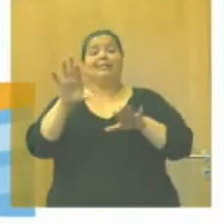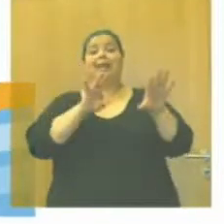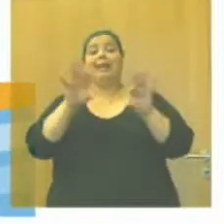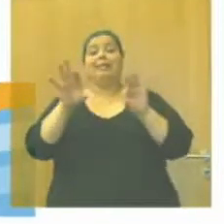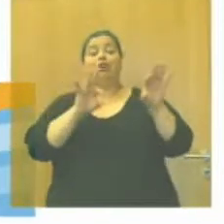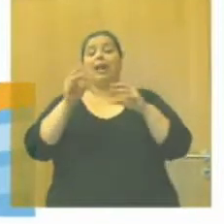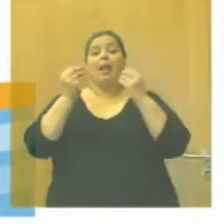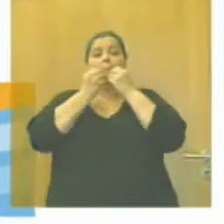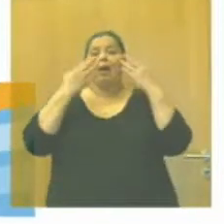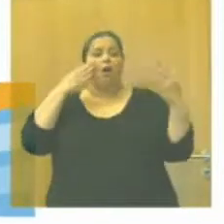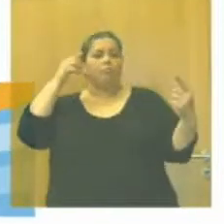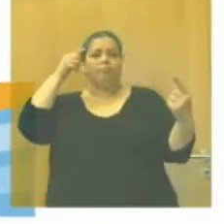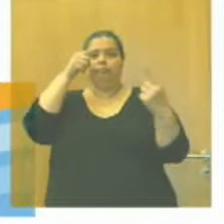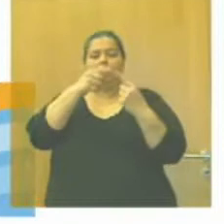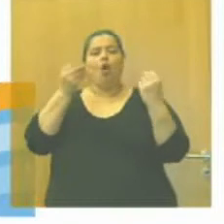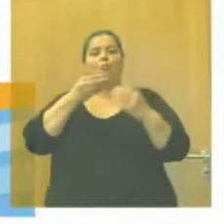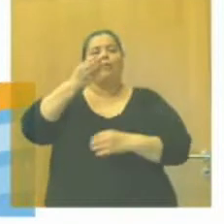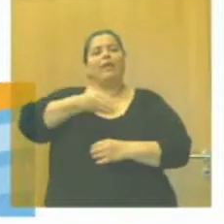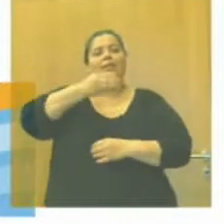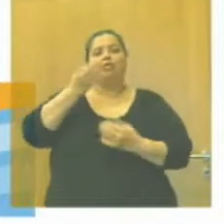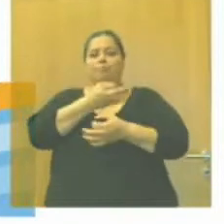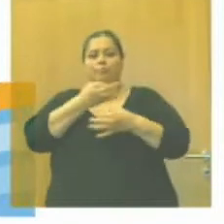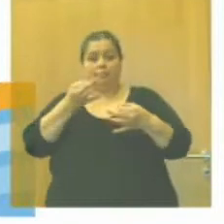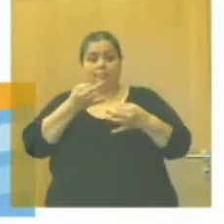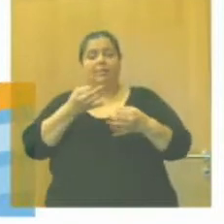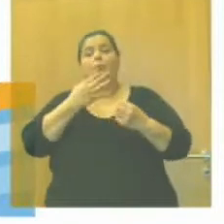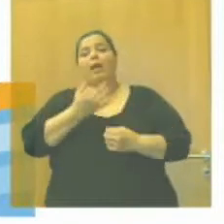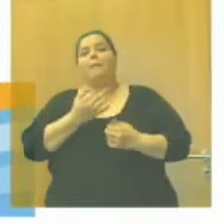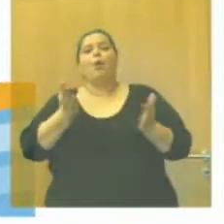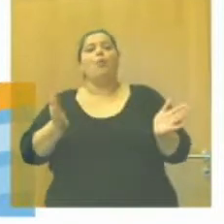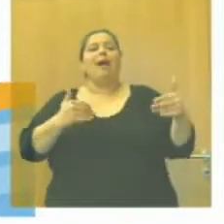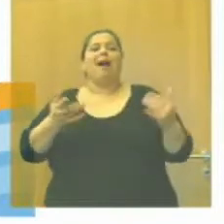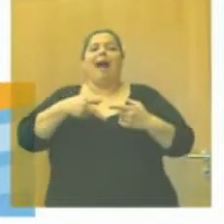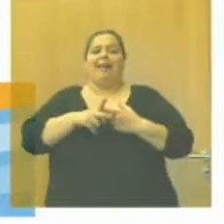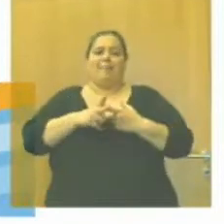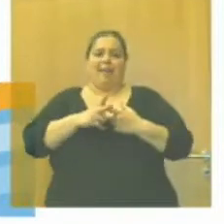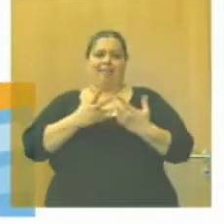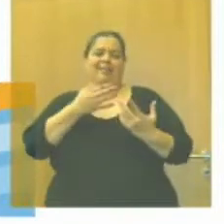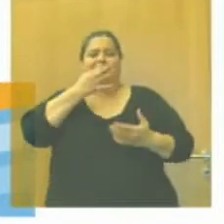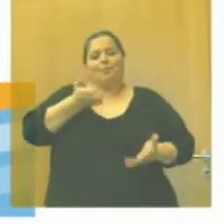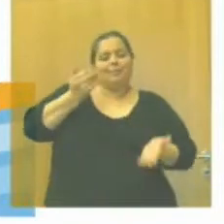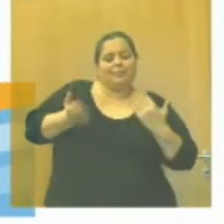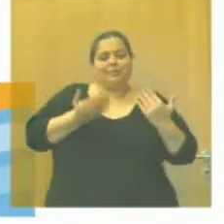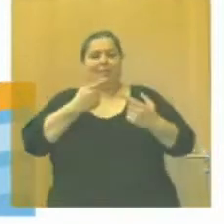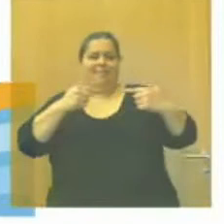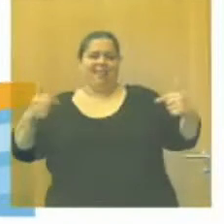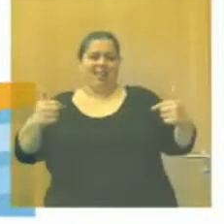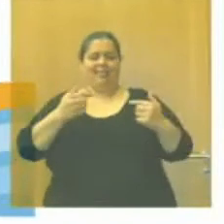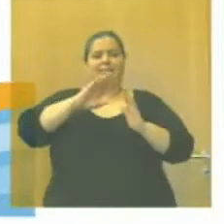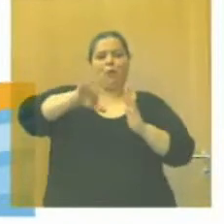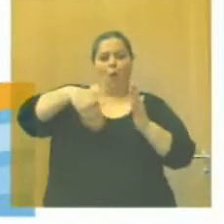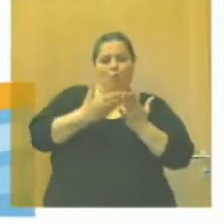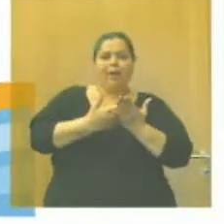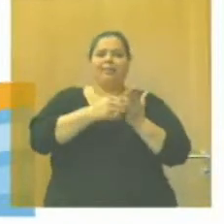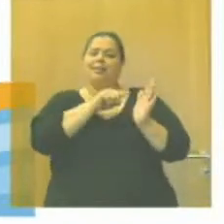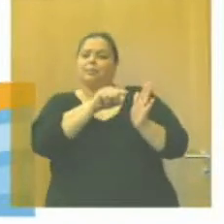mejor enfoque y la intervención ideal. Como es una caja de herramientas, tenemos, como han visto, varias estrategias, varias propuestas en cada